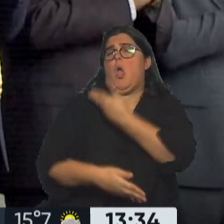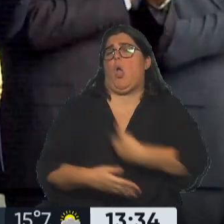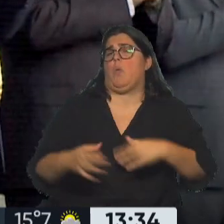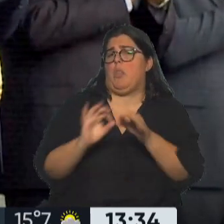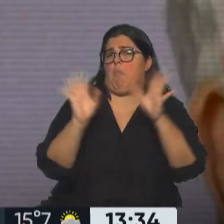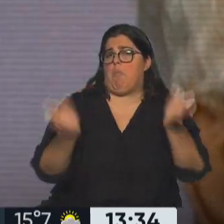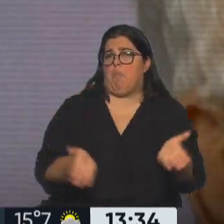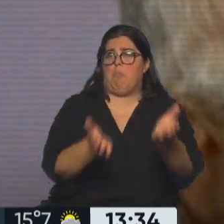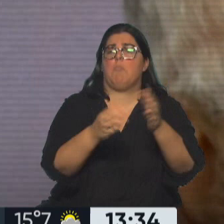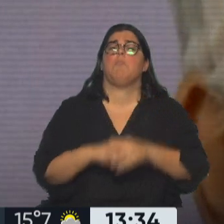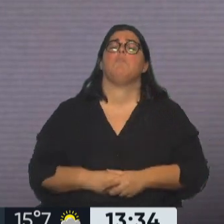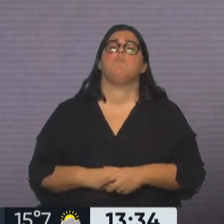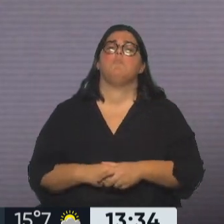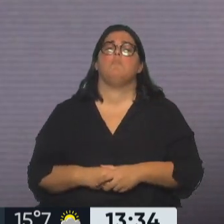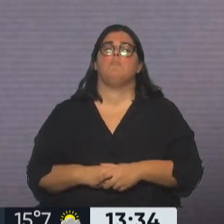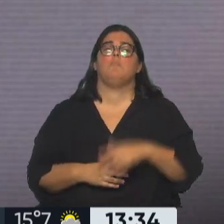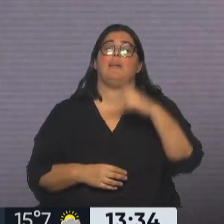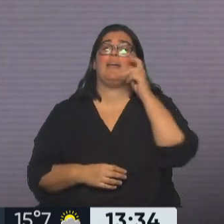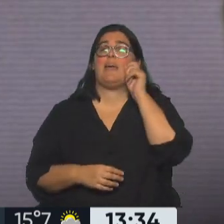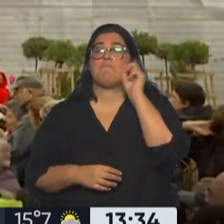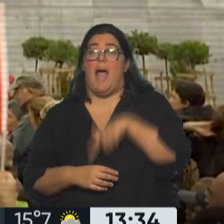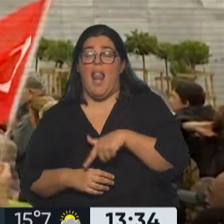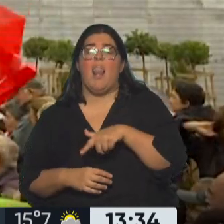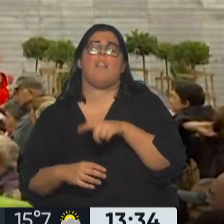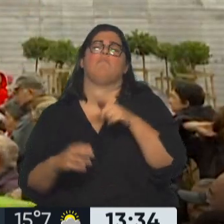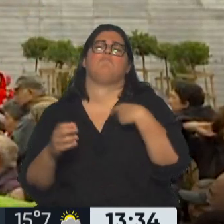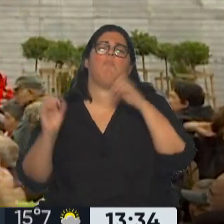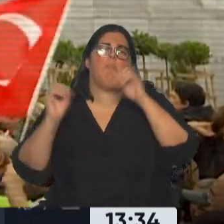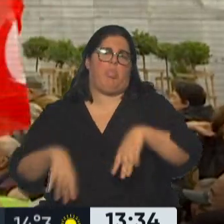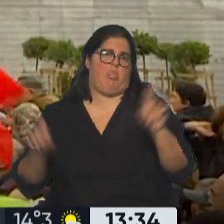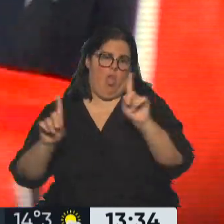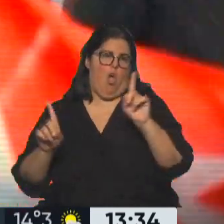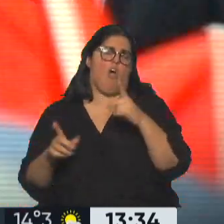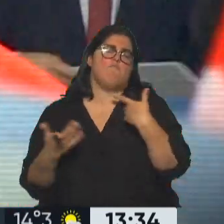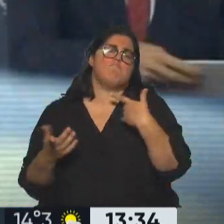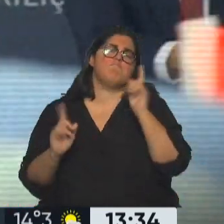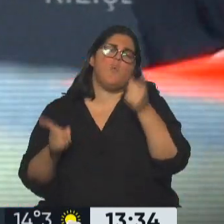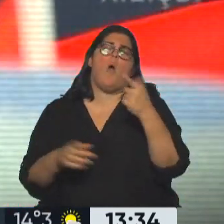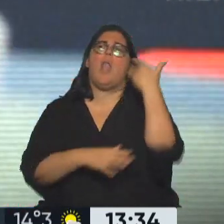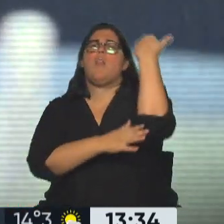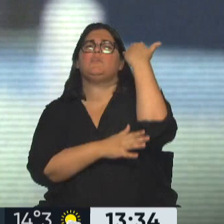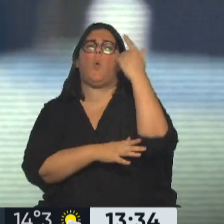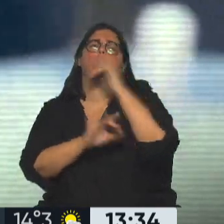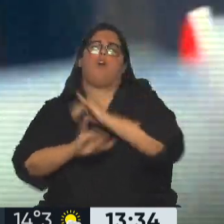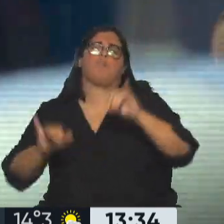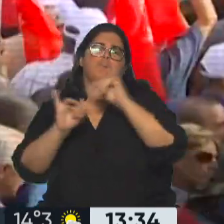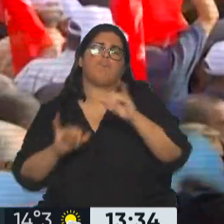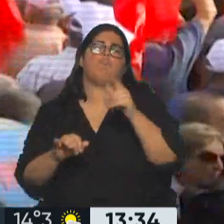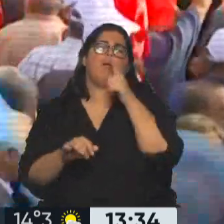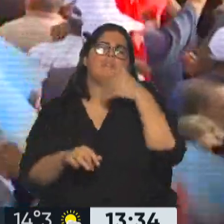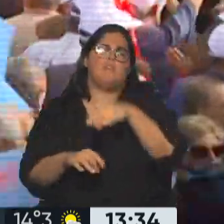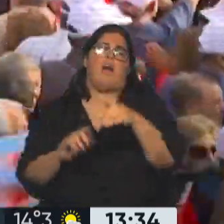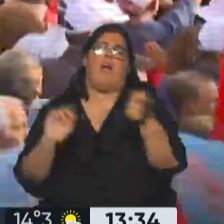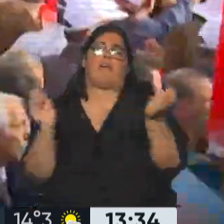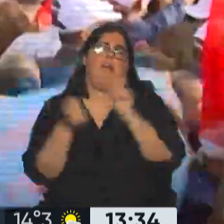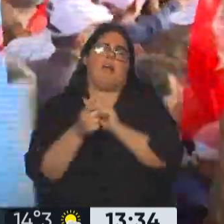se rindió, pero su discurso no puede evitar la resignación ante una posibilidad de cambio que parece haberse